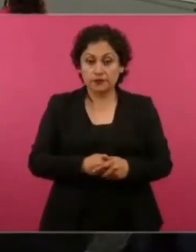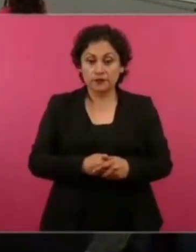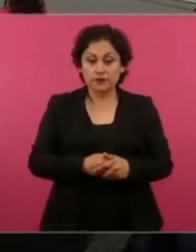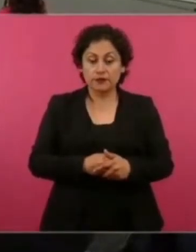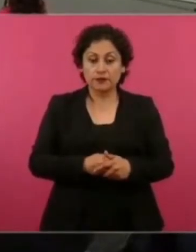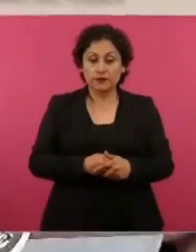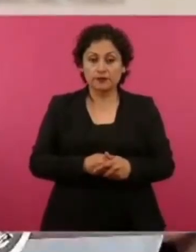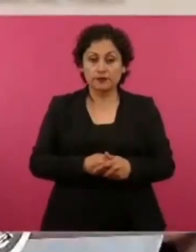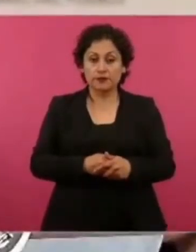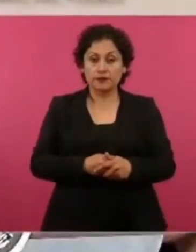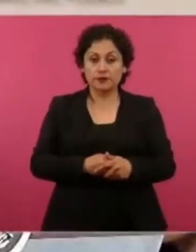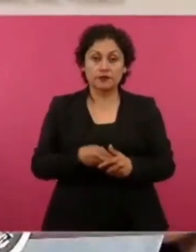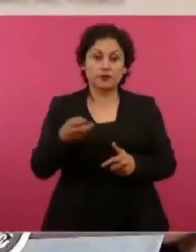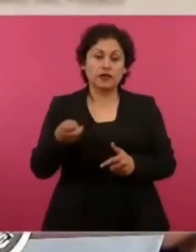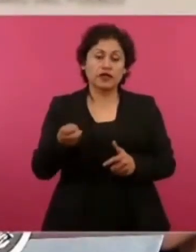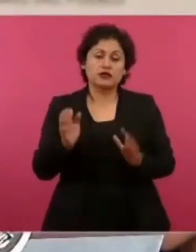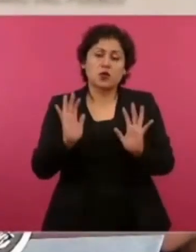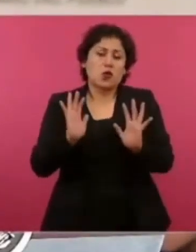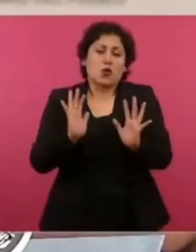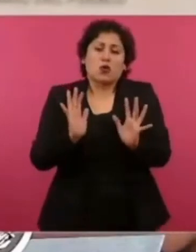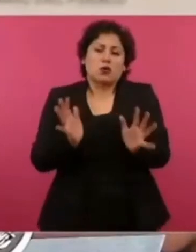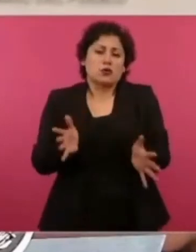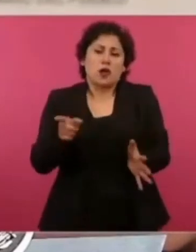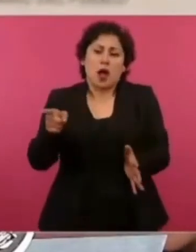Eso ya está resuelto.